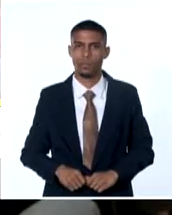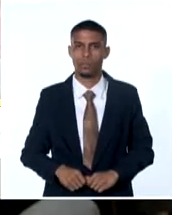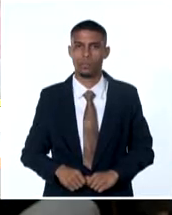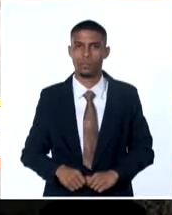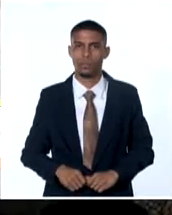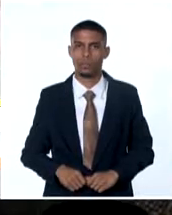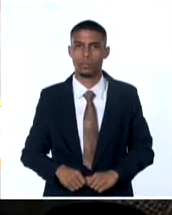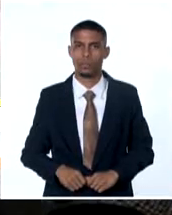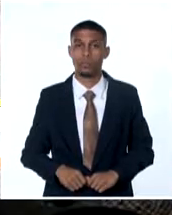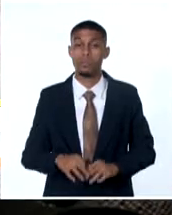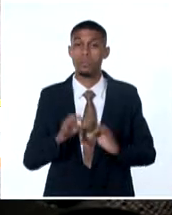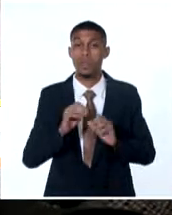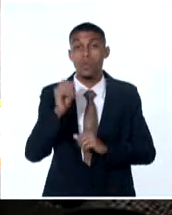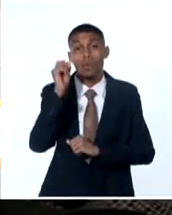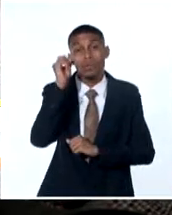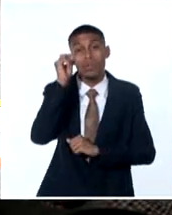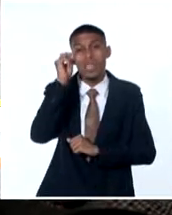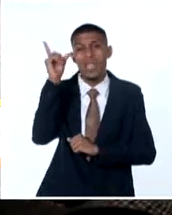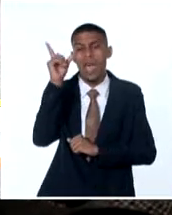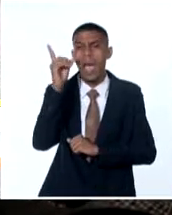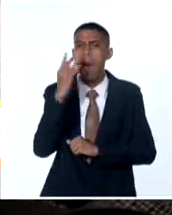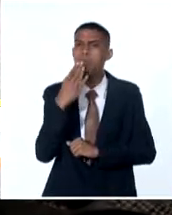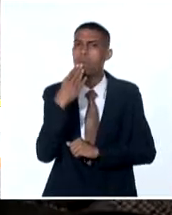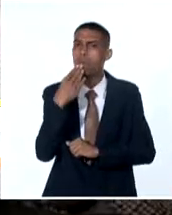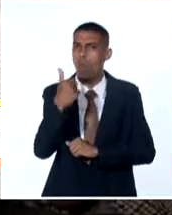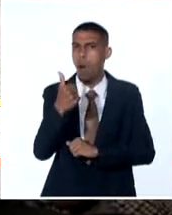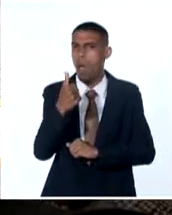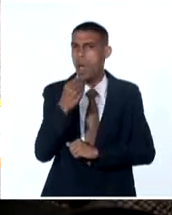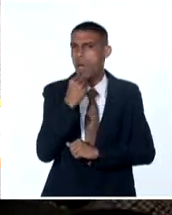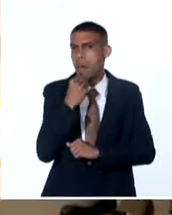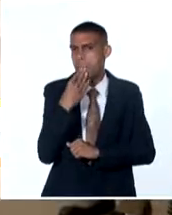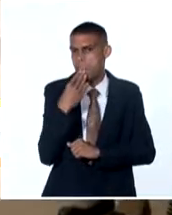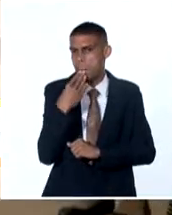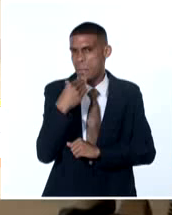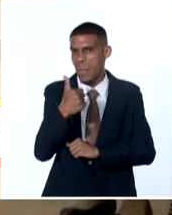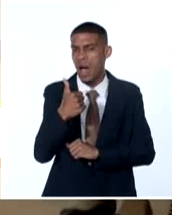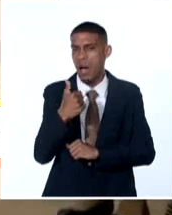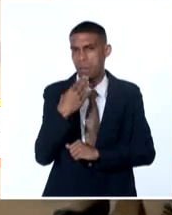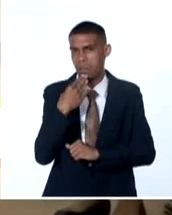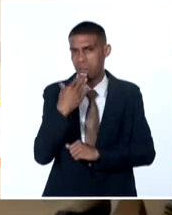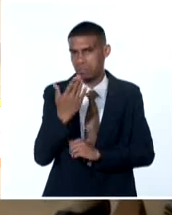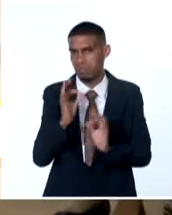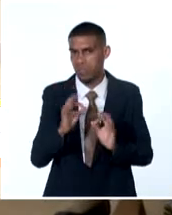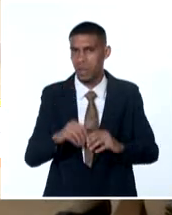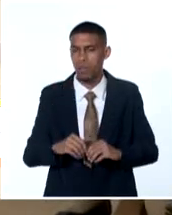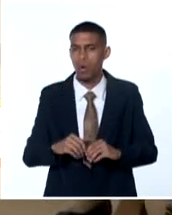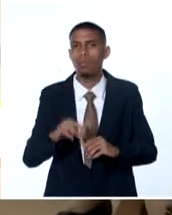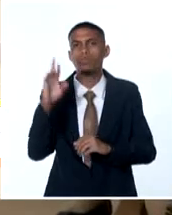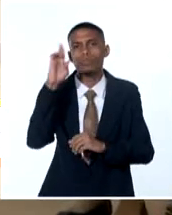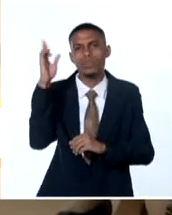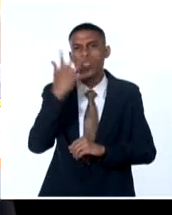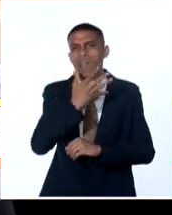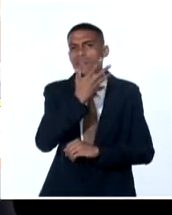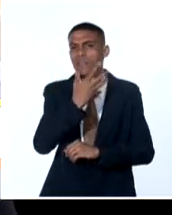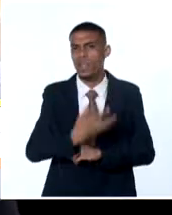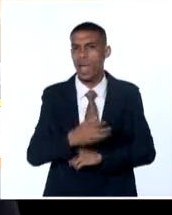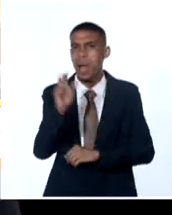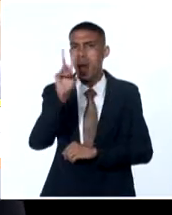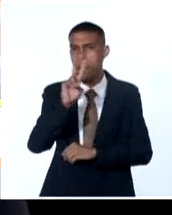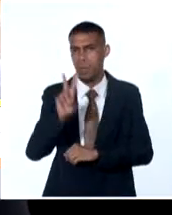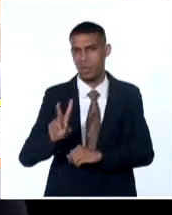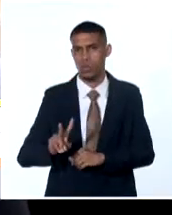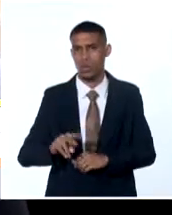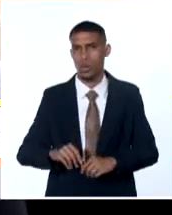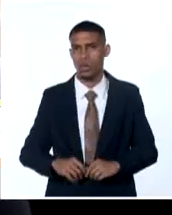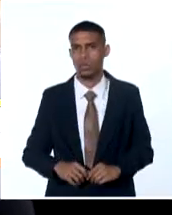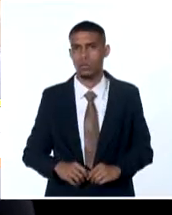trincheras de ideas valen más que trincheras de piedras, se le rindió homenaje al eterno comandante en jefe Fidel Castro en la República Bolivariana de Venezuela